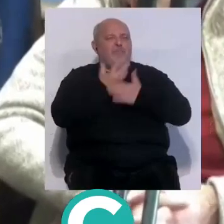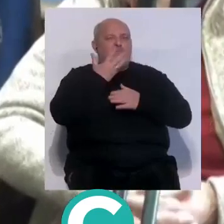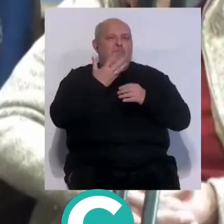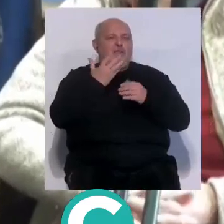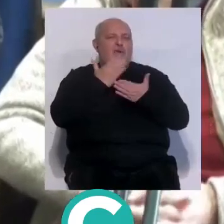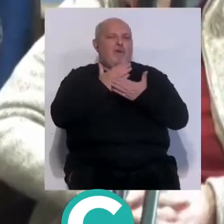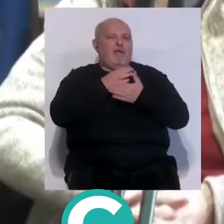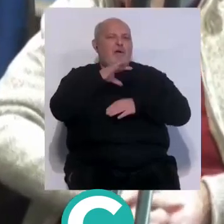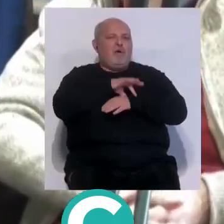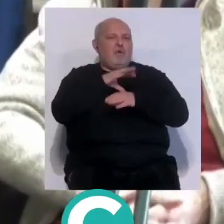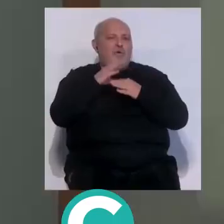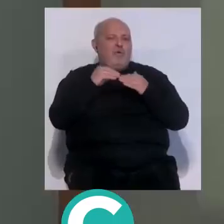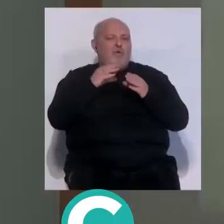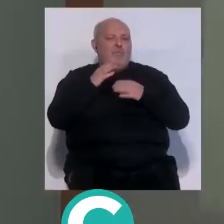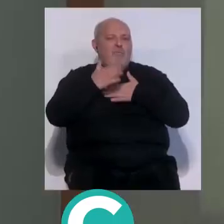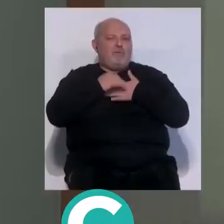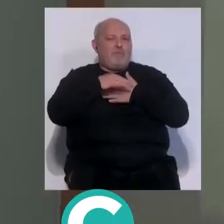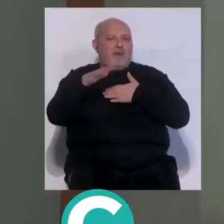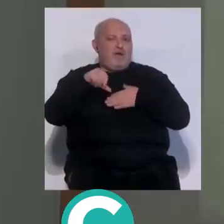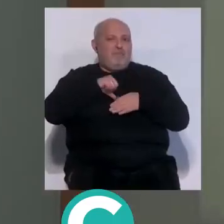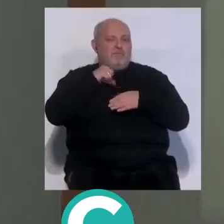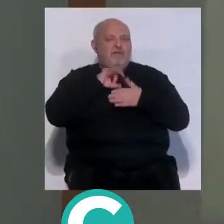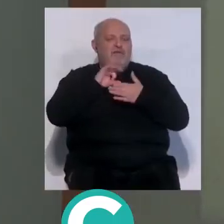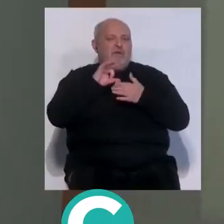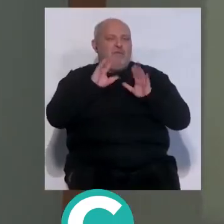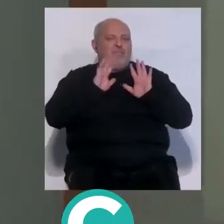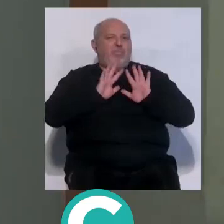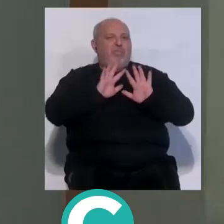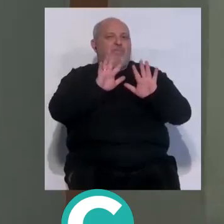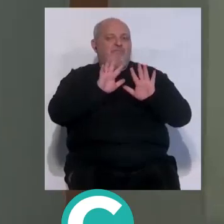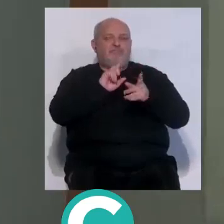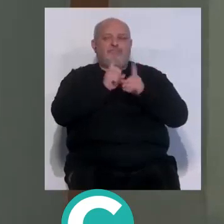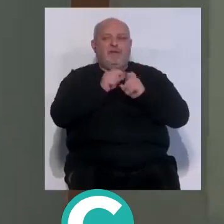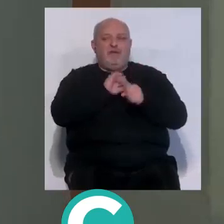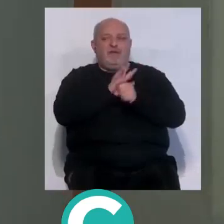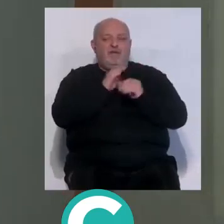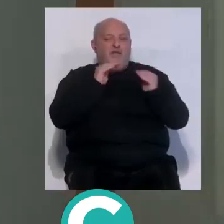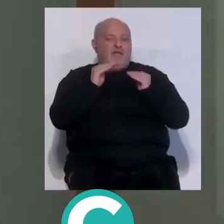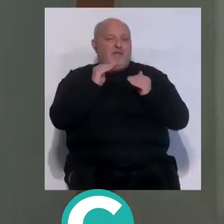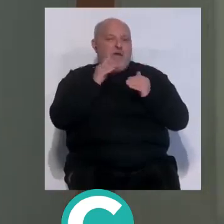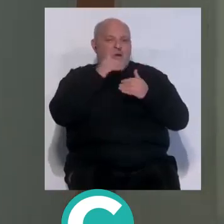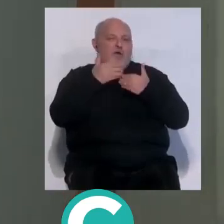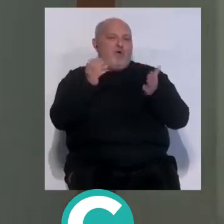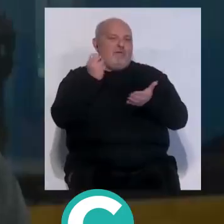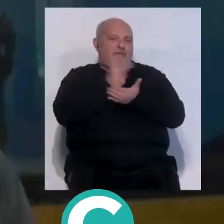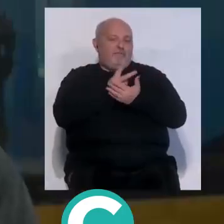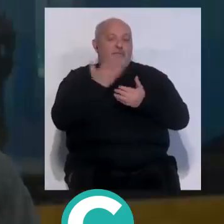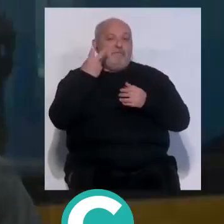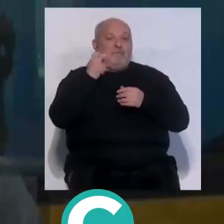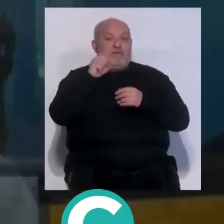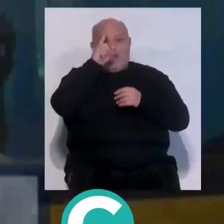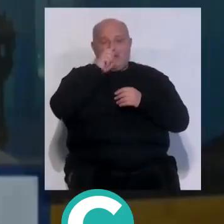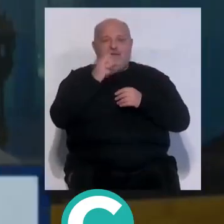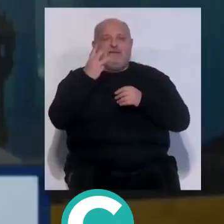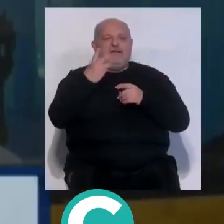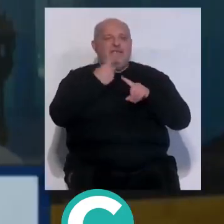la Escuela de Pacientes del Puerta del Mar que quedó sin servicio a causa de la pandemia de la COVID-19. Hace 20 años había